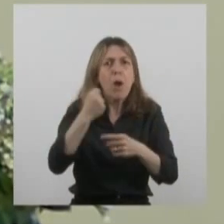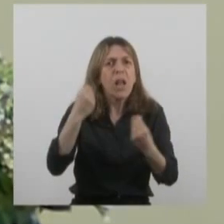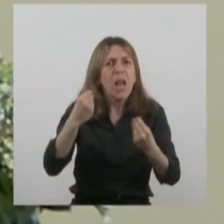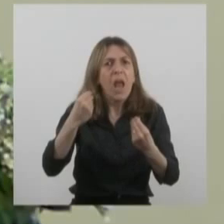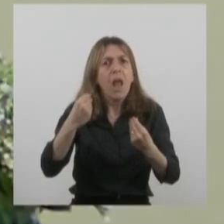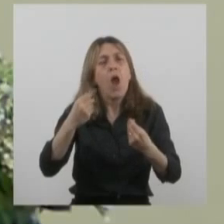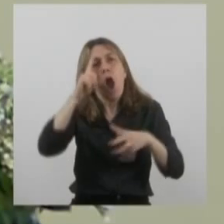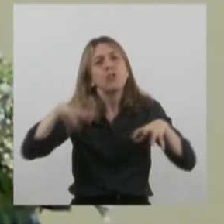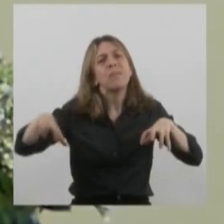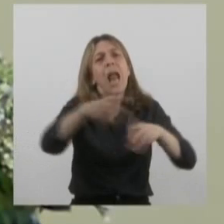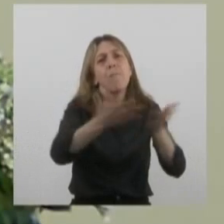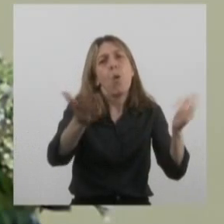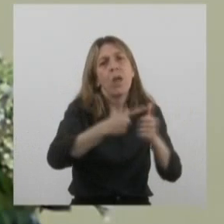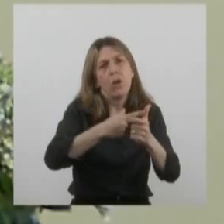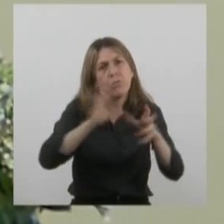pública.